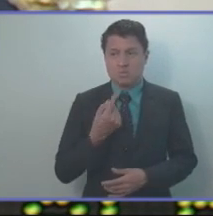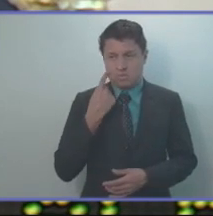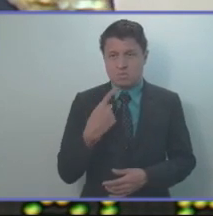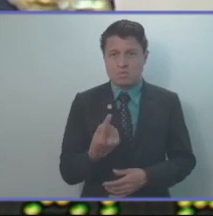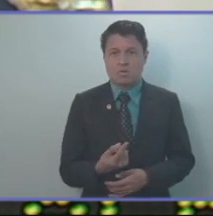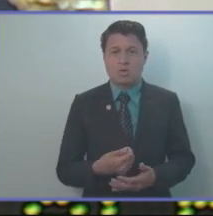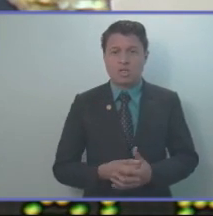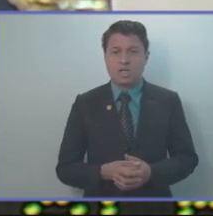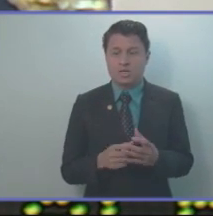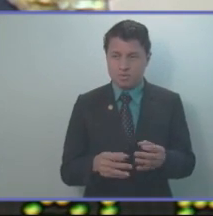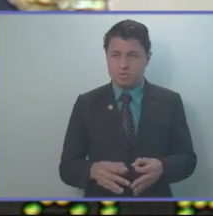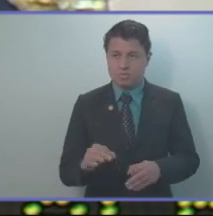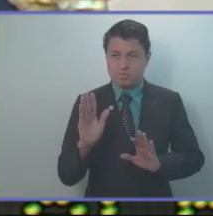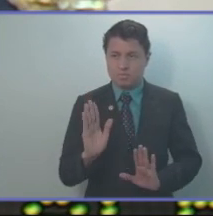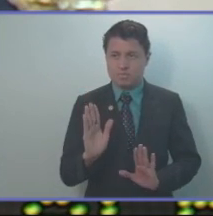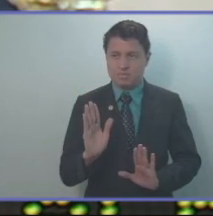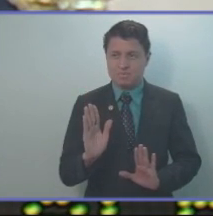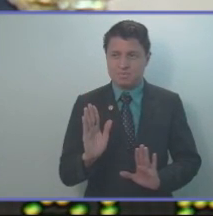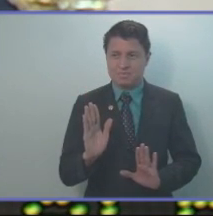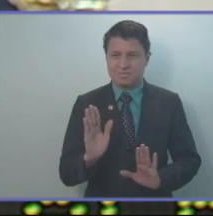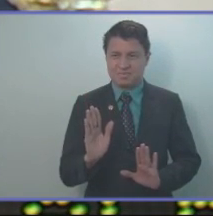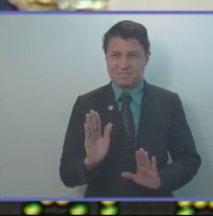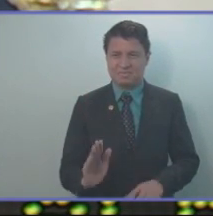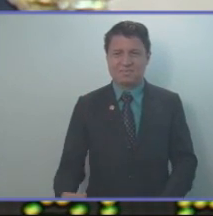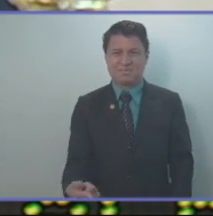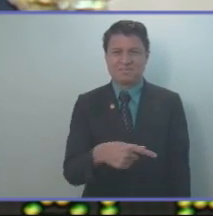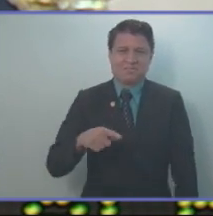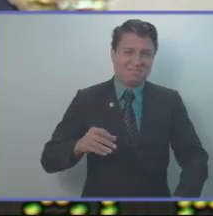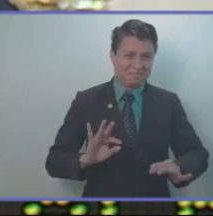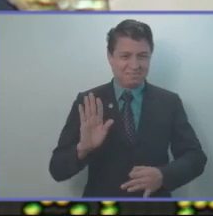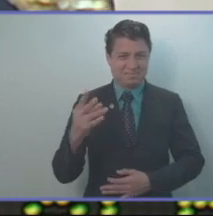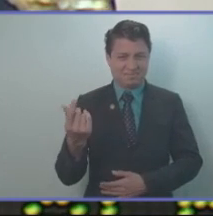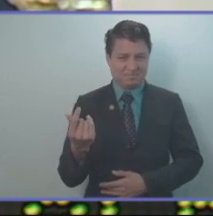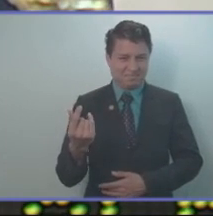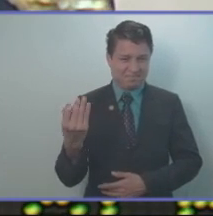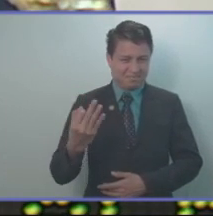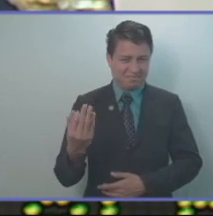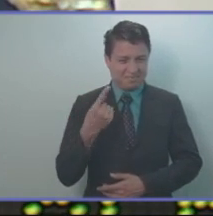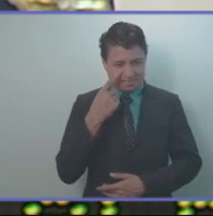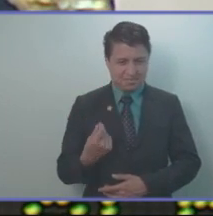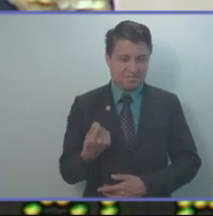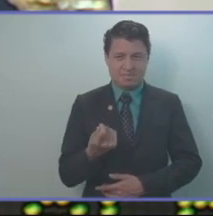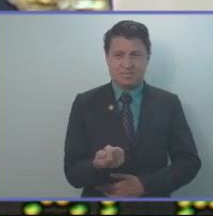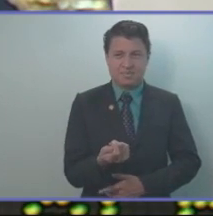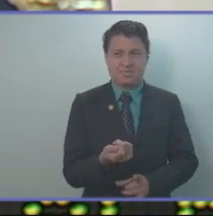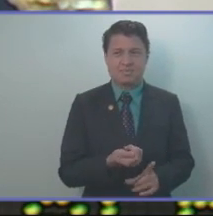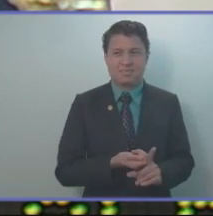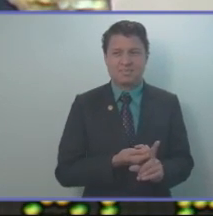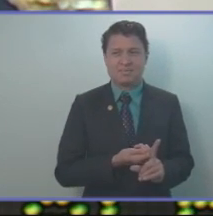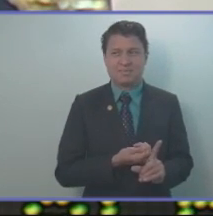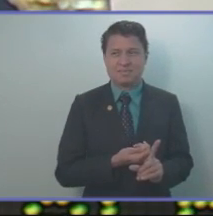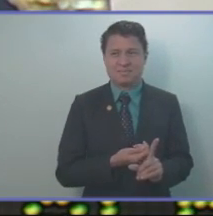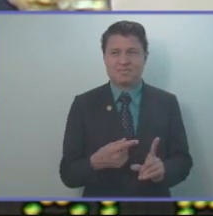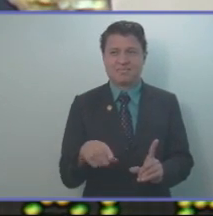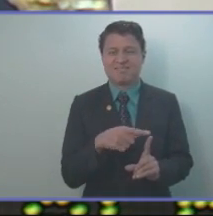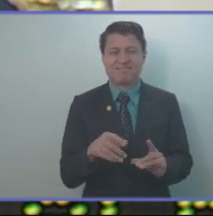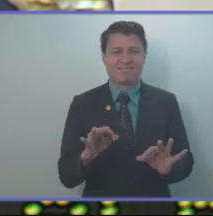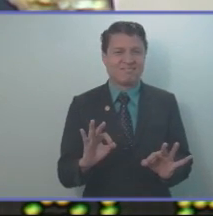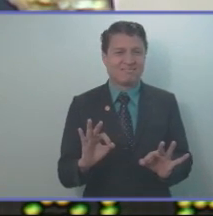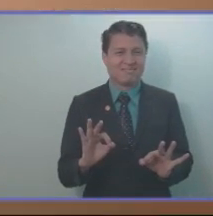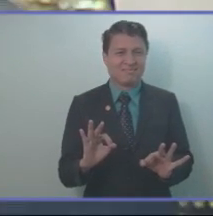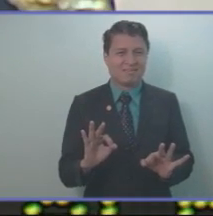la facturación. Esto es un elemento importante para que la gente también tenga otros instrumentos de defensa de su derecho